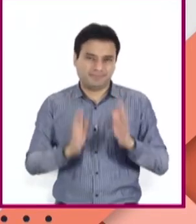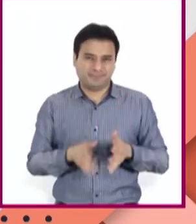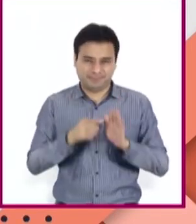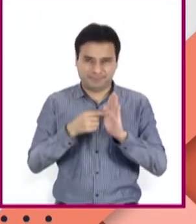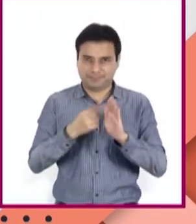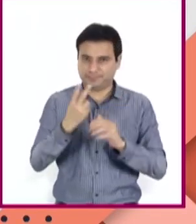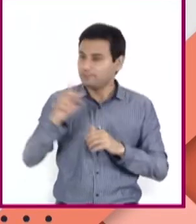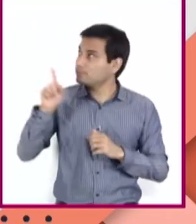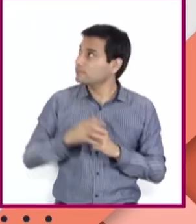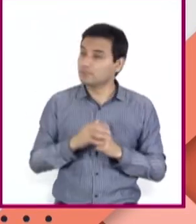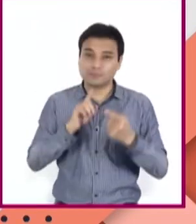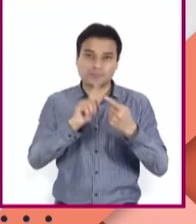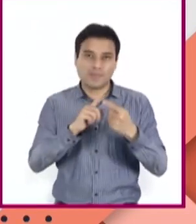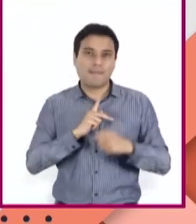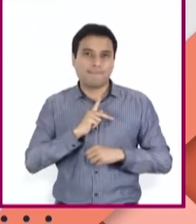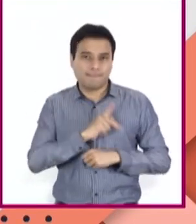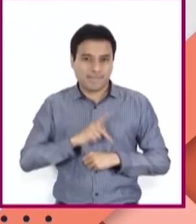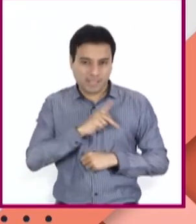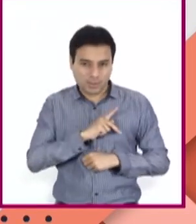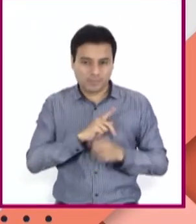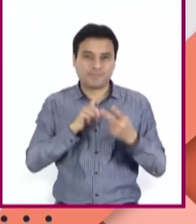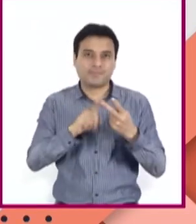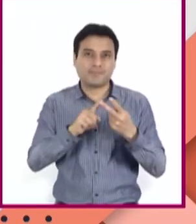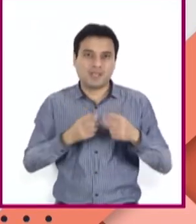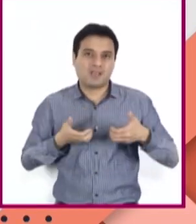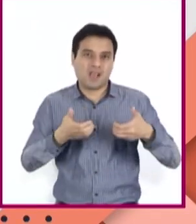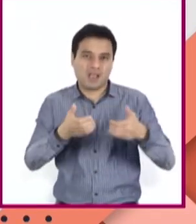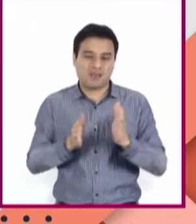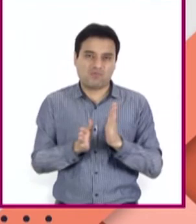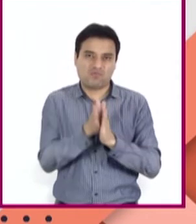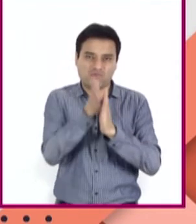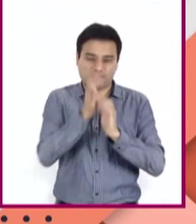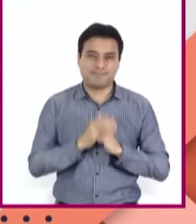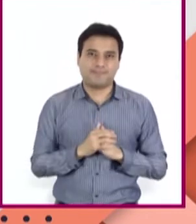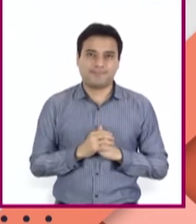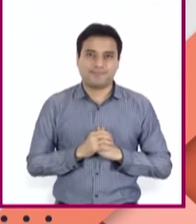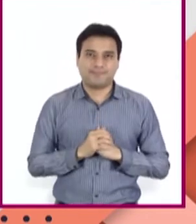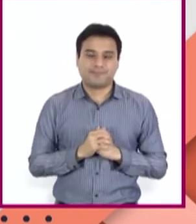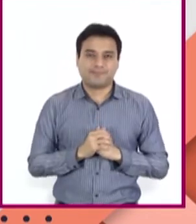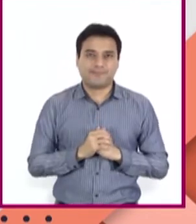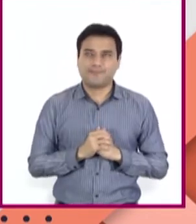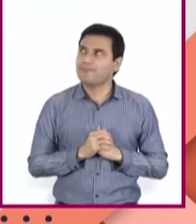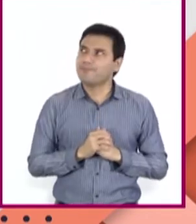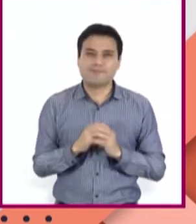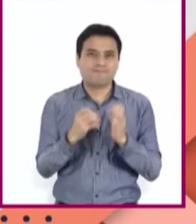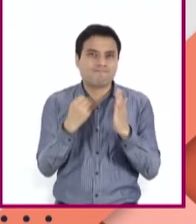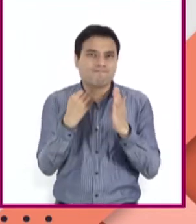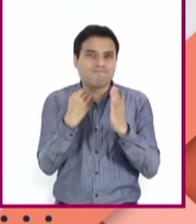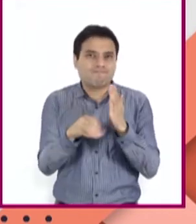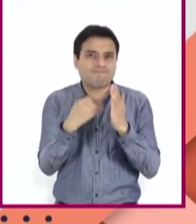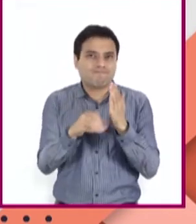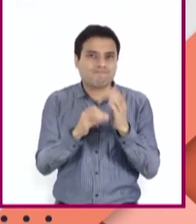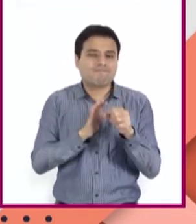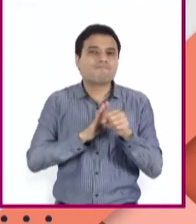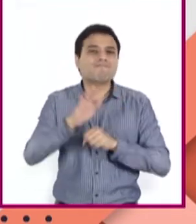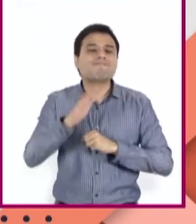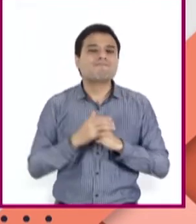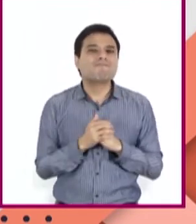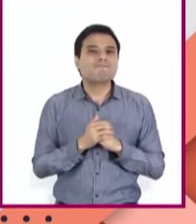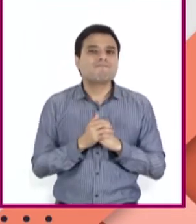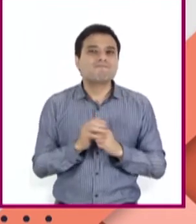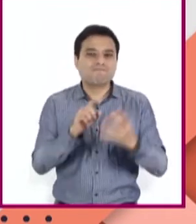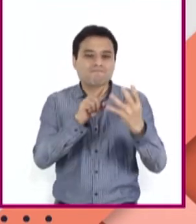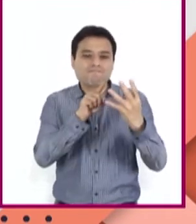dos: pesticidas y pavimentación de caminos. ¿Cuáles serían las otras dos causas que